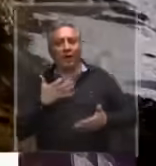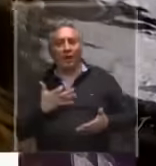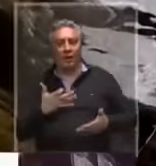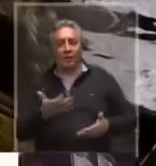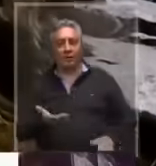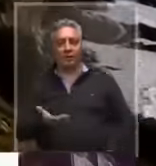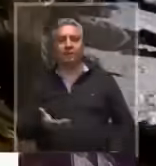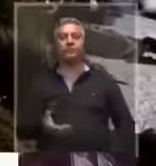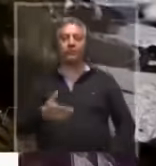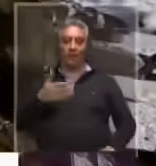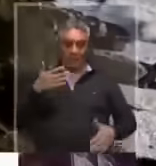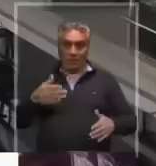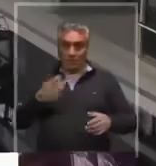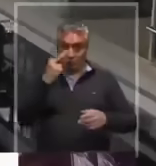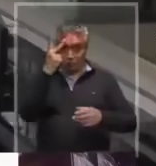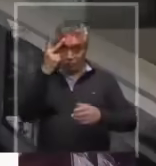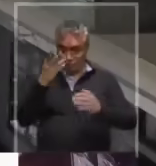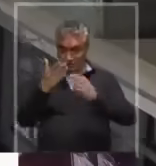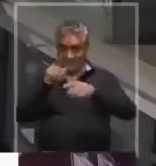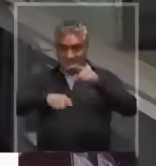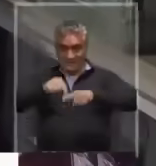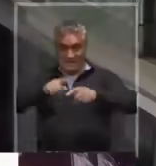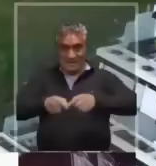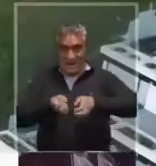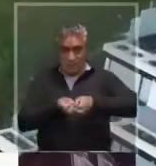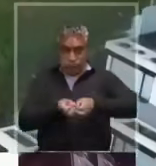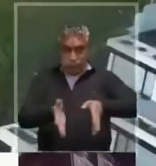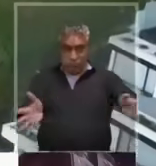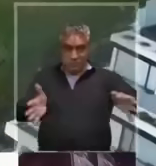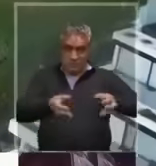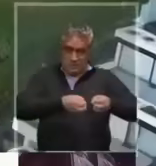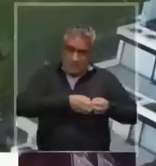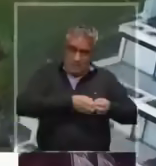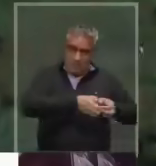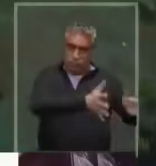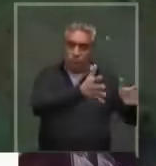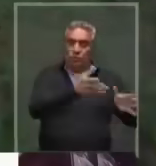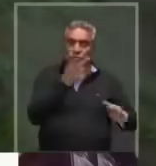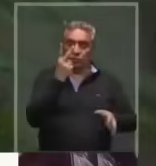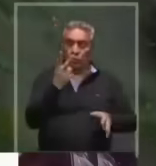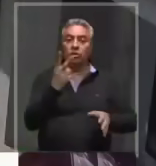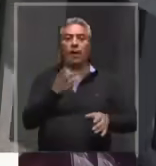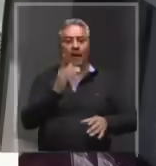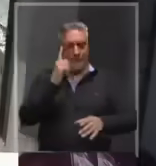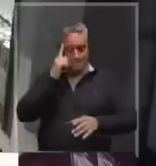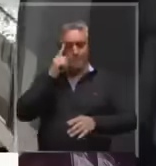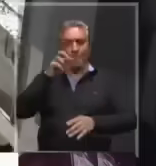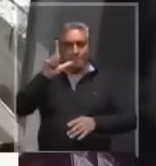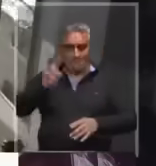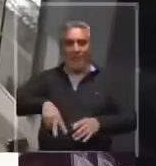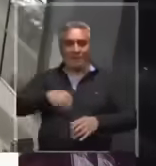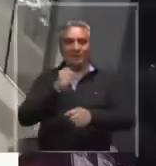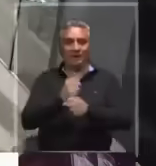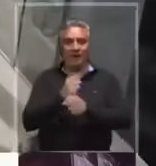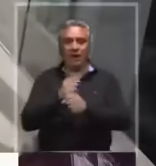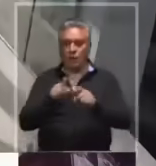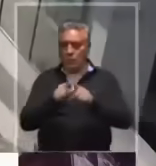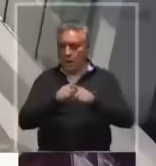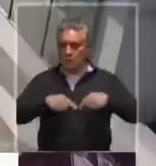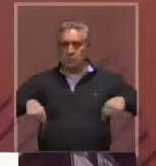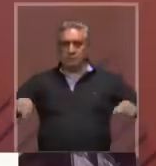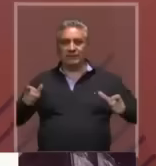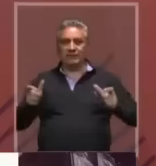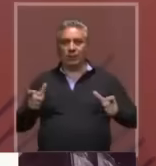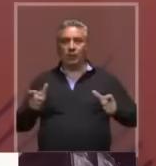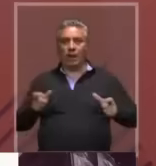Tras los dos gigantescos socavones que se abrieron en agosto, se desarrolló un plan de trabajo. Se estableció un perímetro de seguridad. Se impidió el